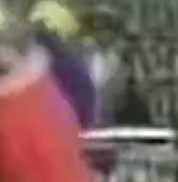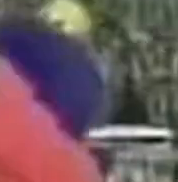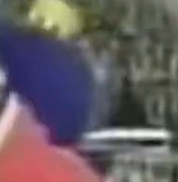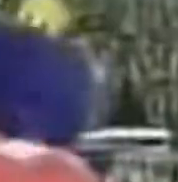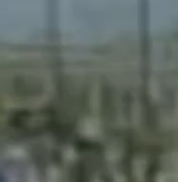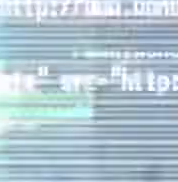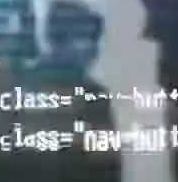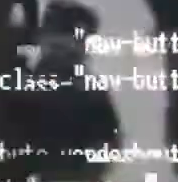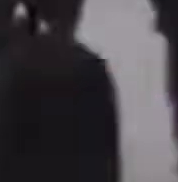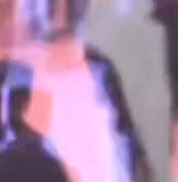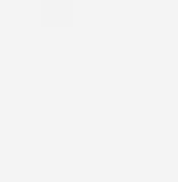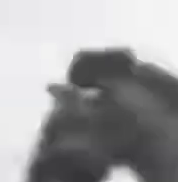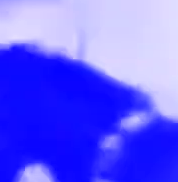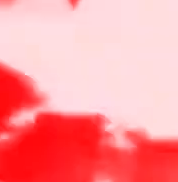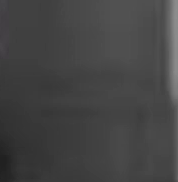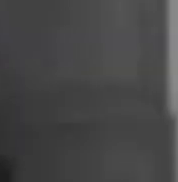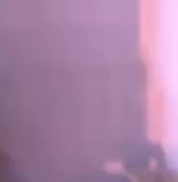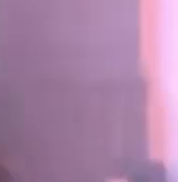dejado una